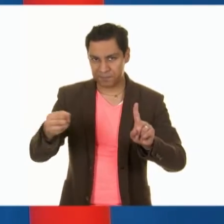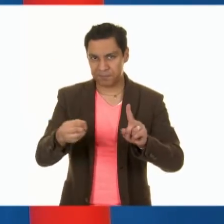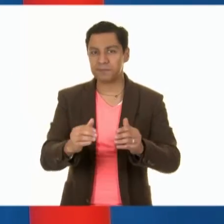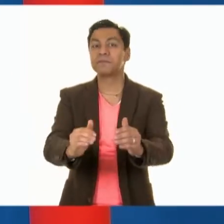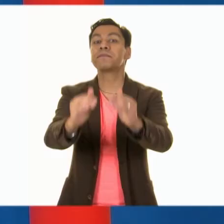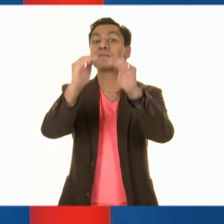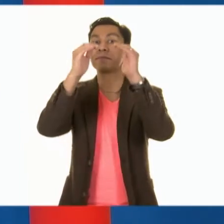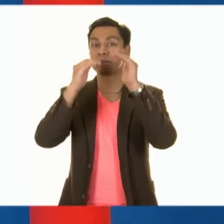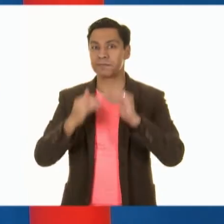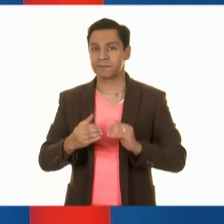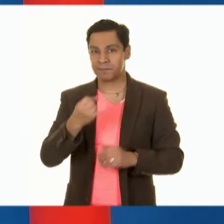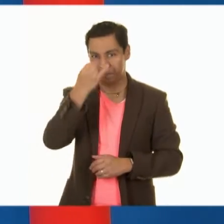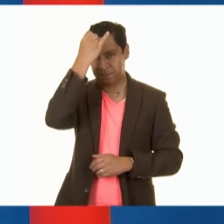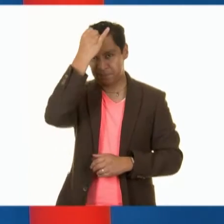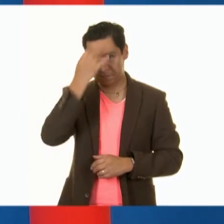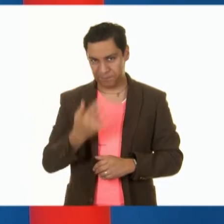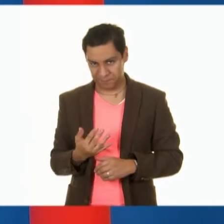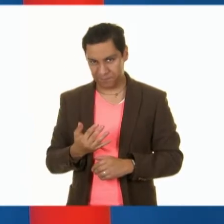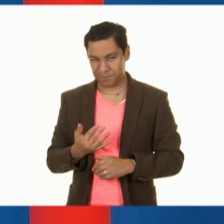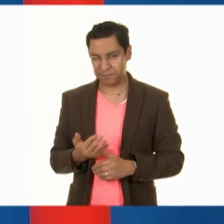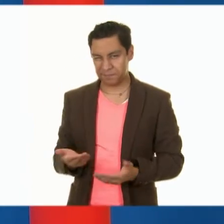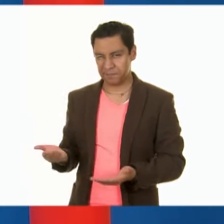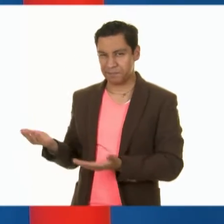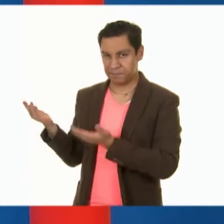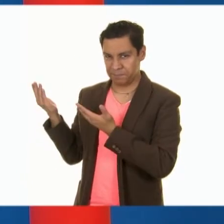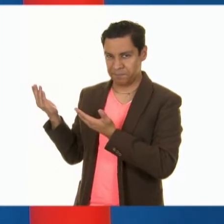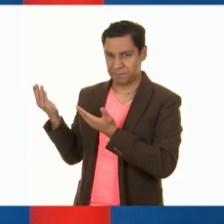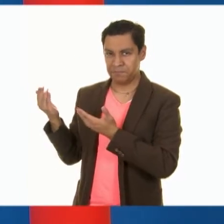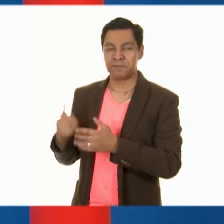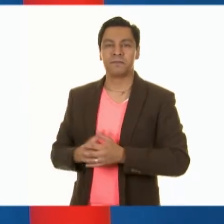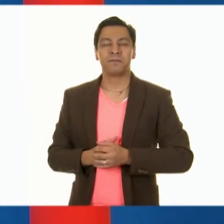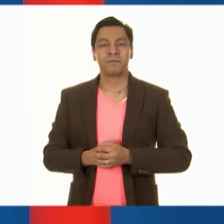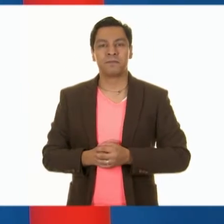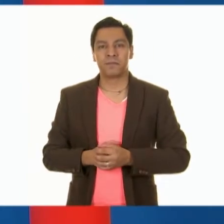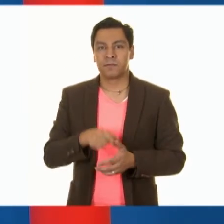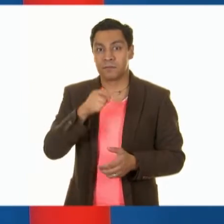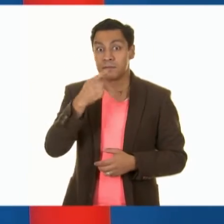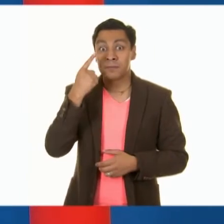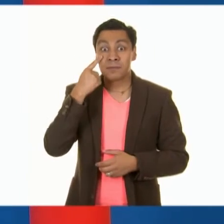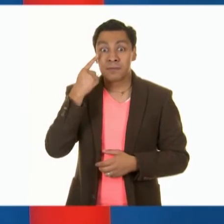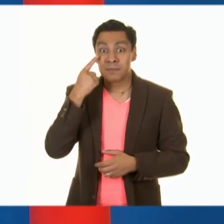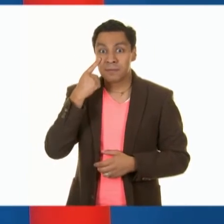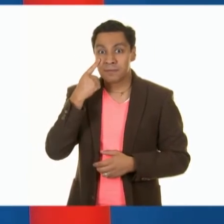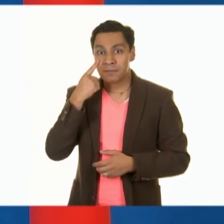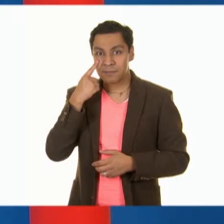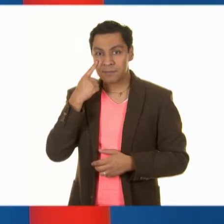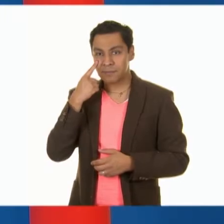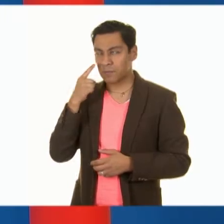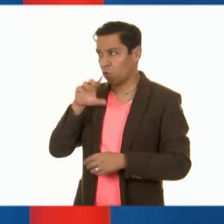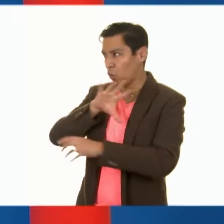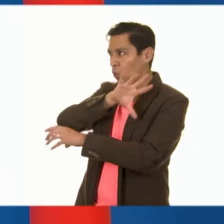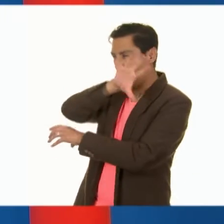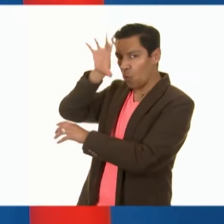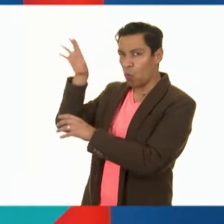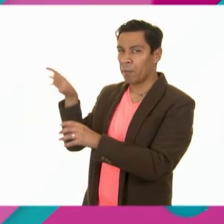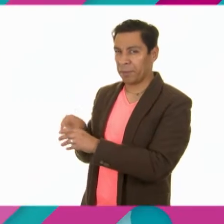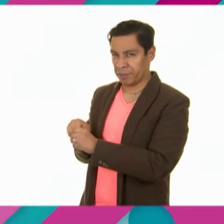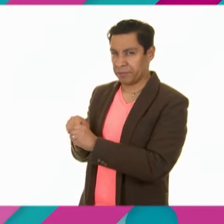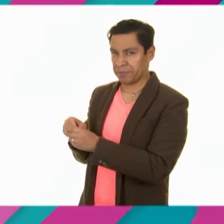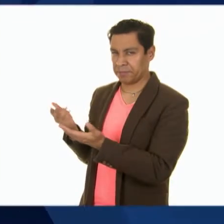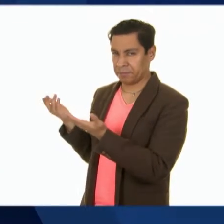el llamado espectro de radiación electromagnética. Veámosla muy bien de izquierda a derecha. ¿Qué es lo que